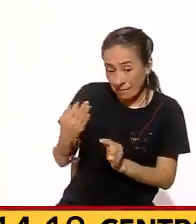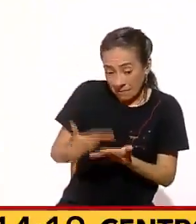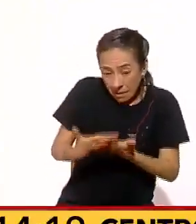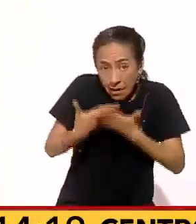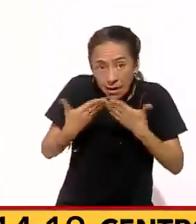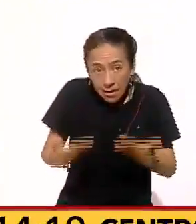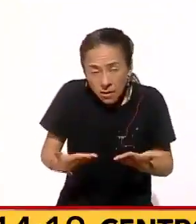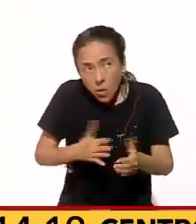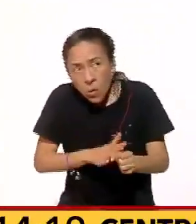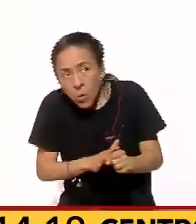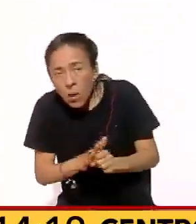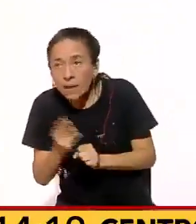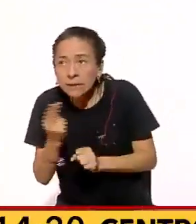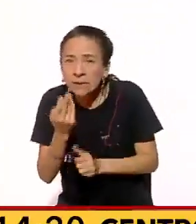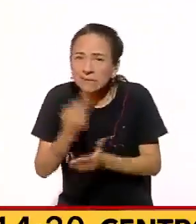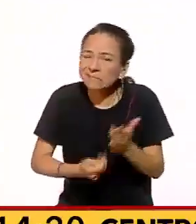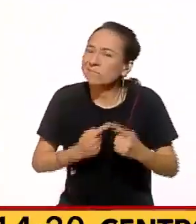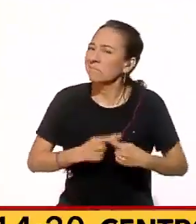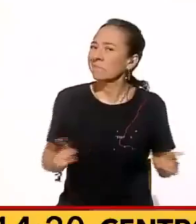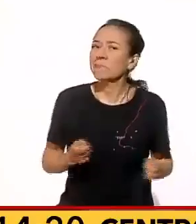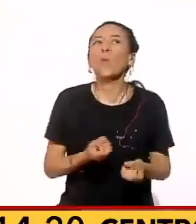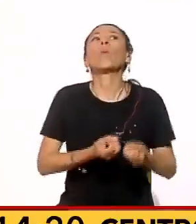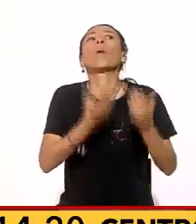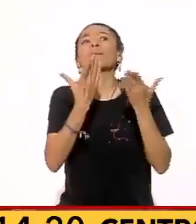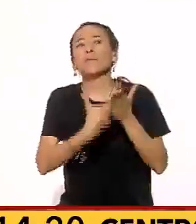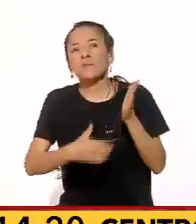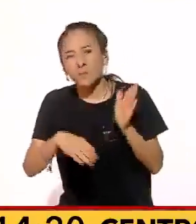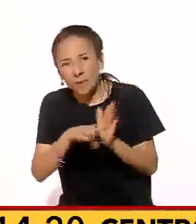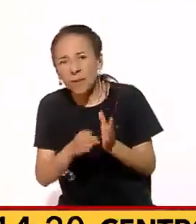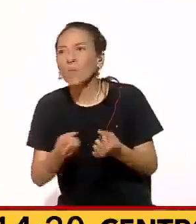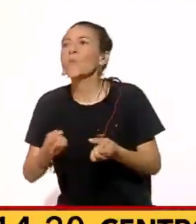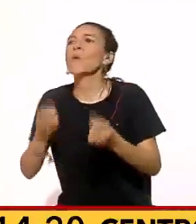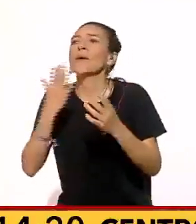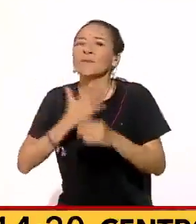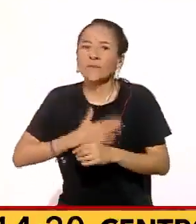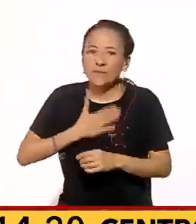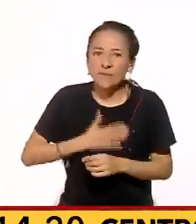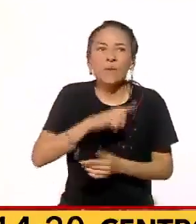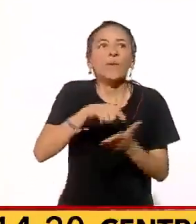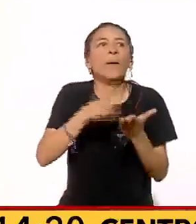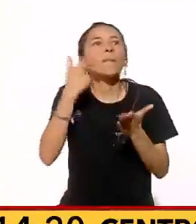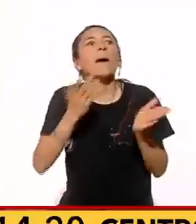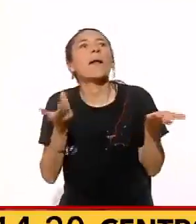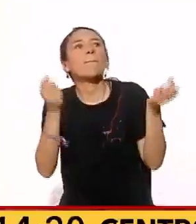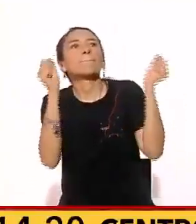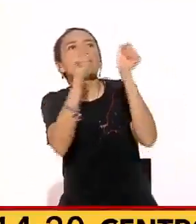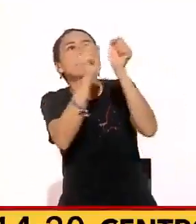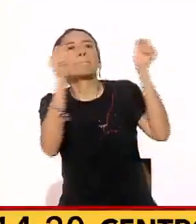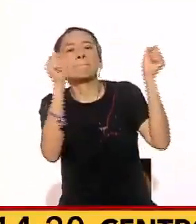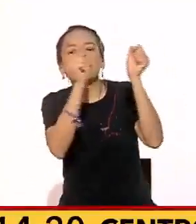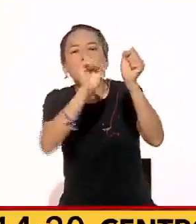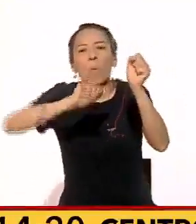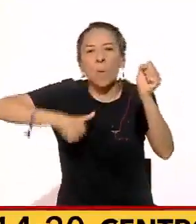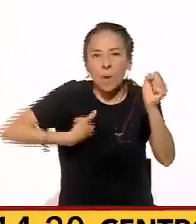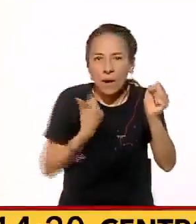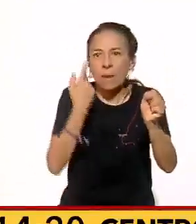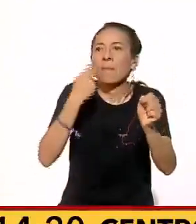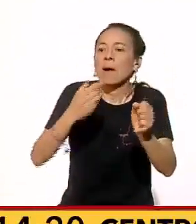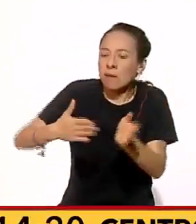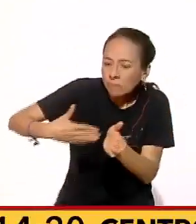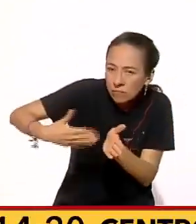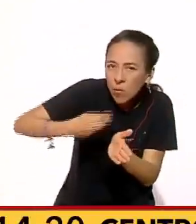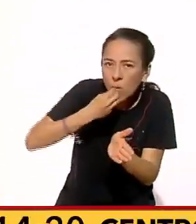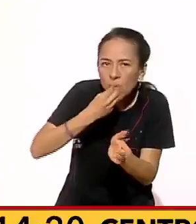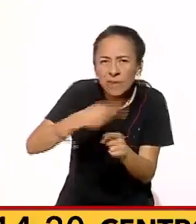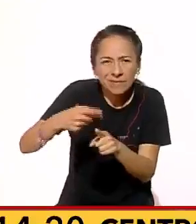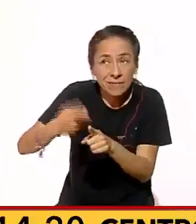muy diferentes. El número de dormitorios, de baños, de espacios de almacenamiento, de preparación de alimentos, etc. También